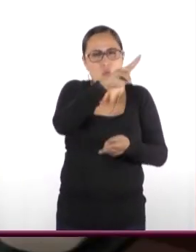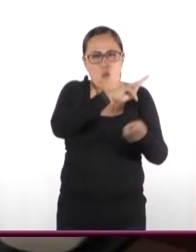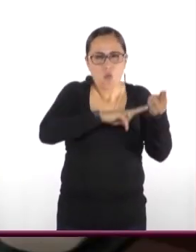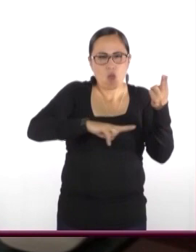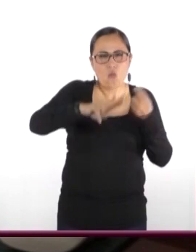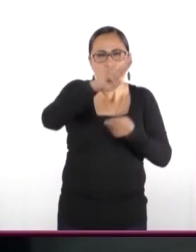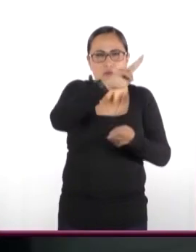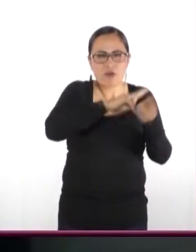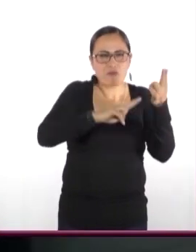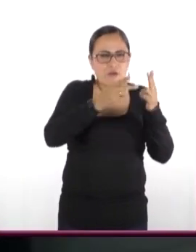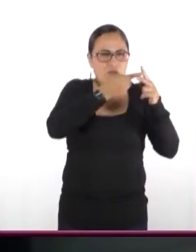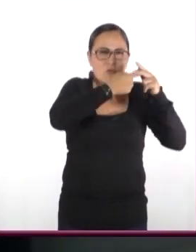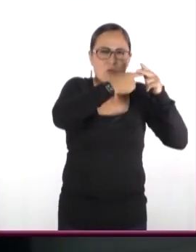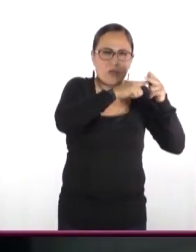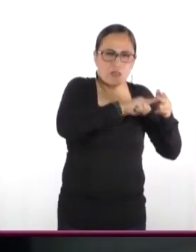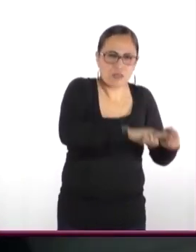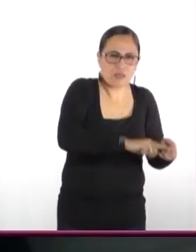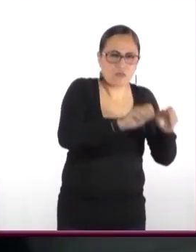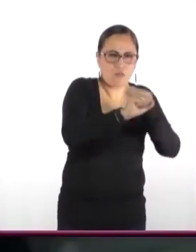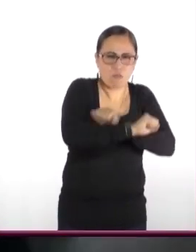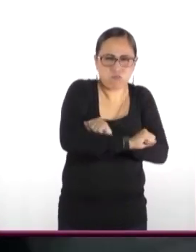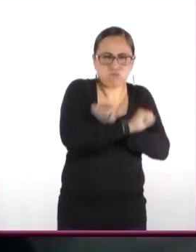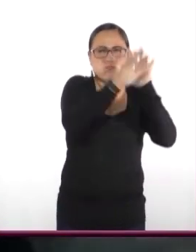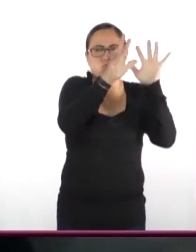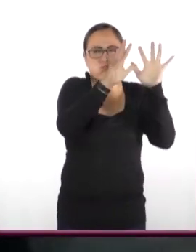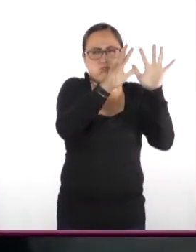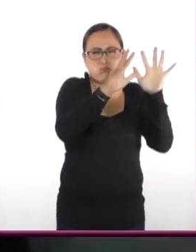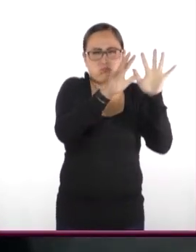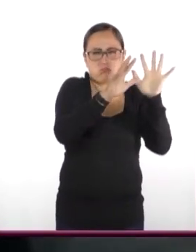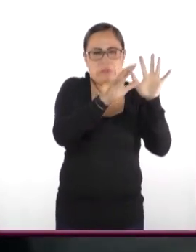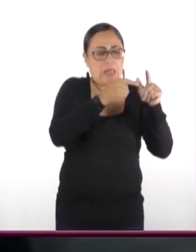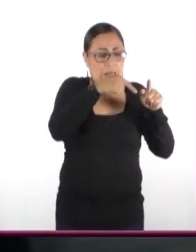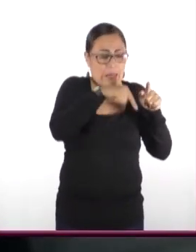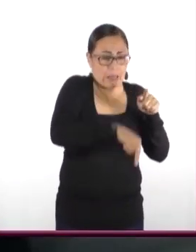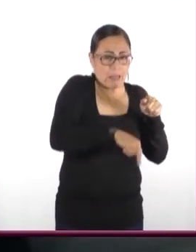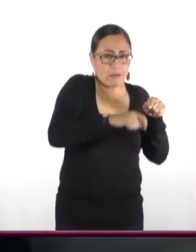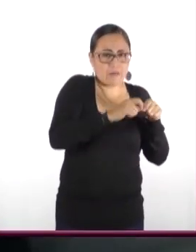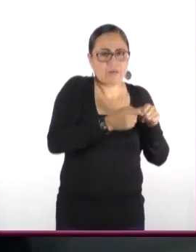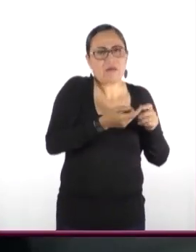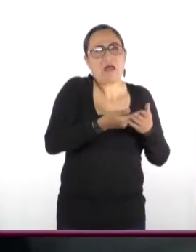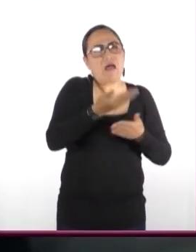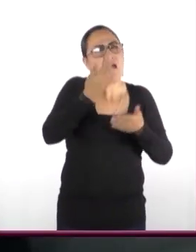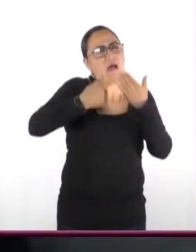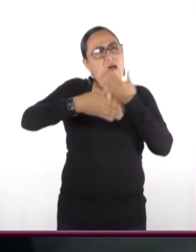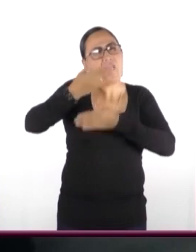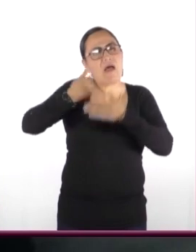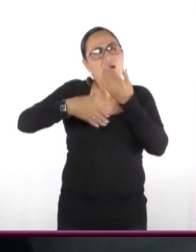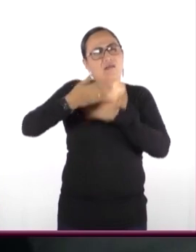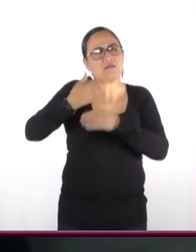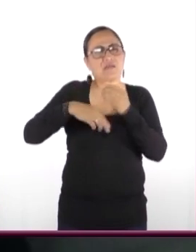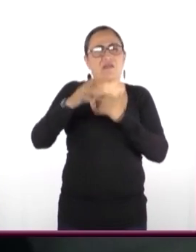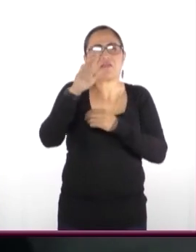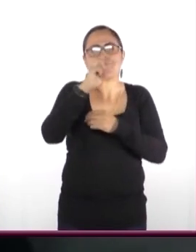como se cree, el universo nace con la gran explosión. Bueno, esa gran explosión sucedió hace,